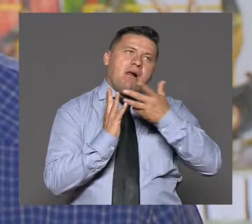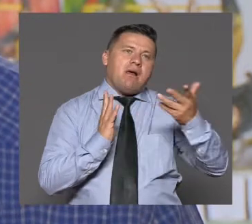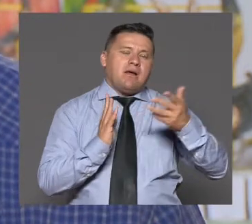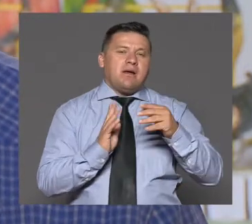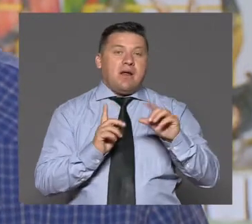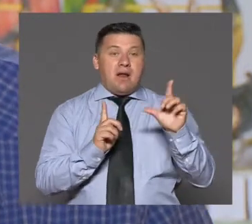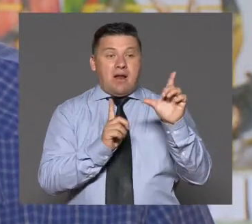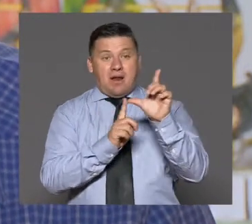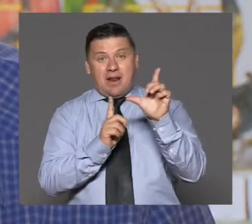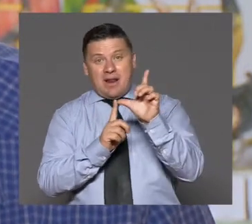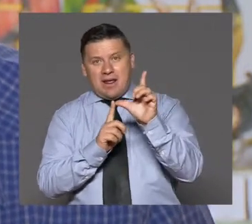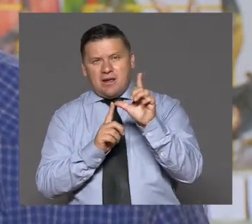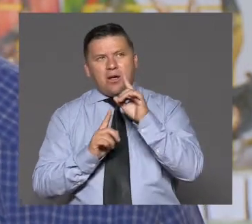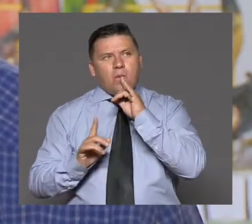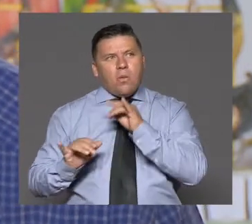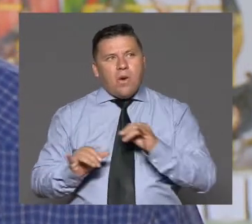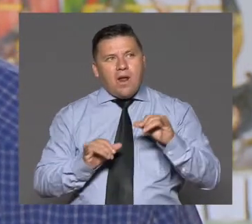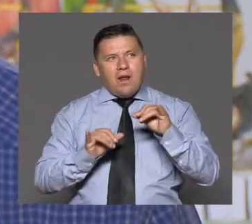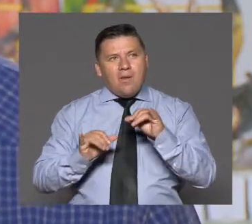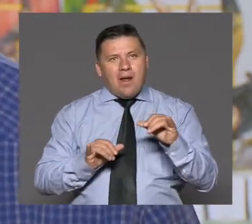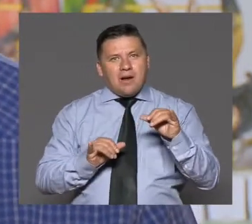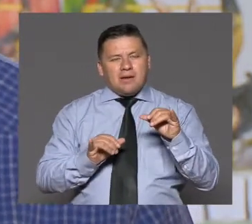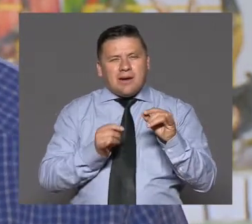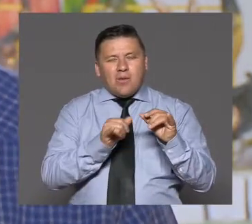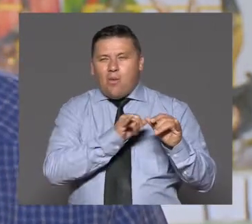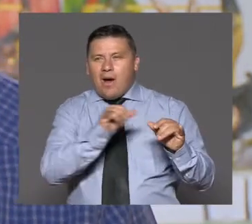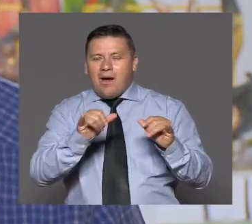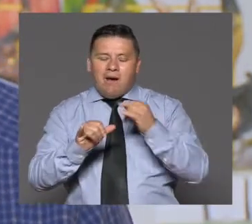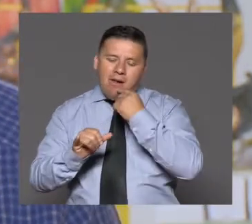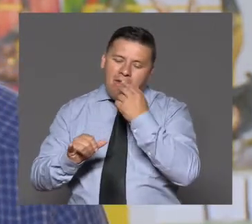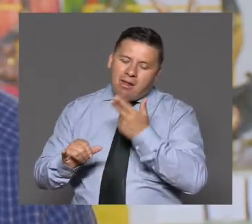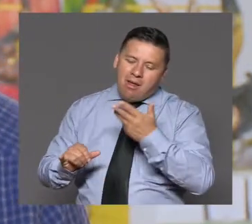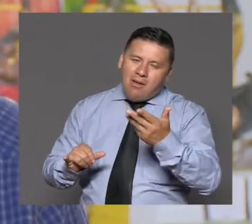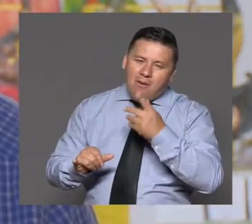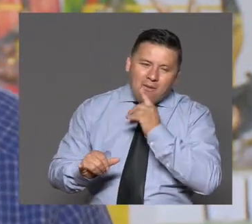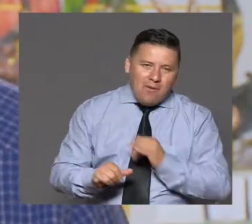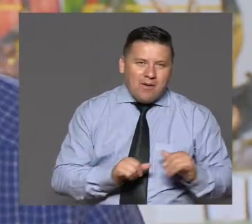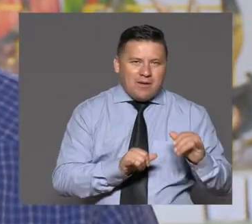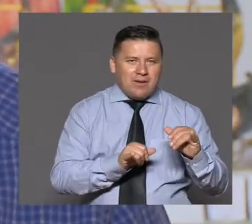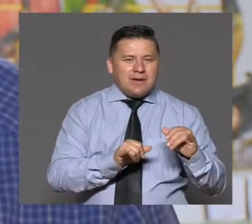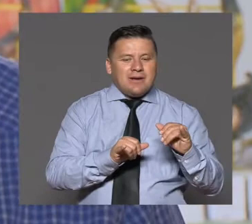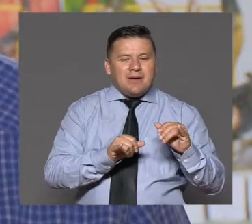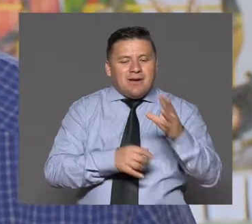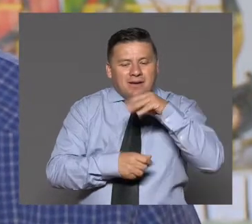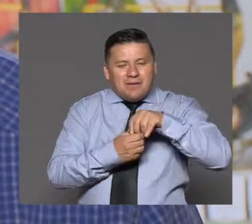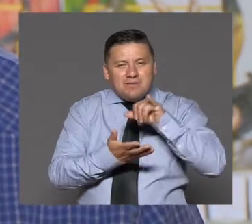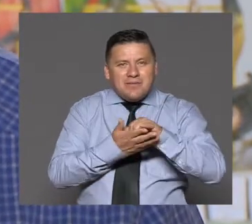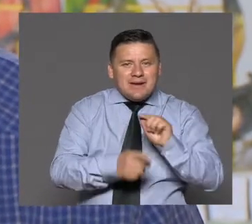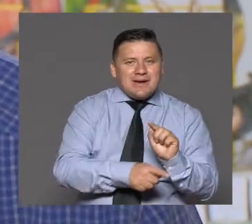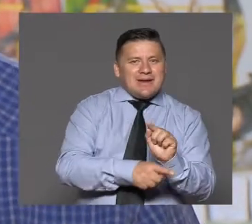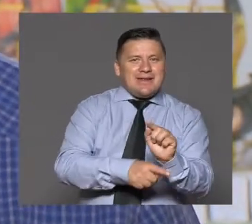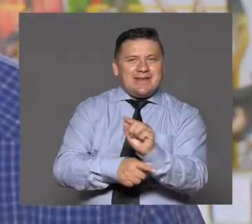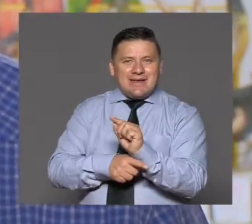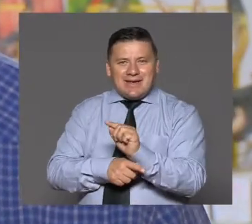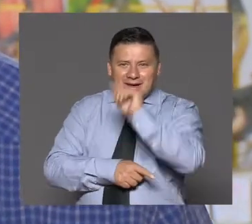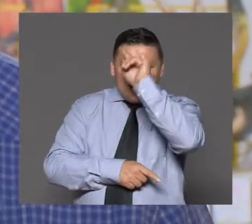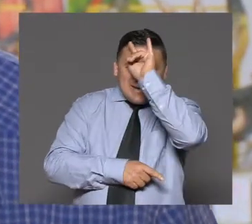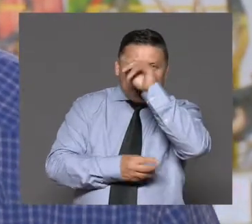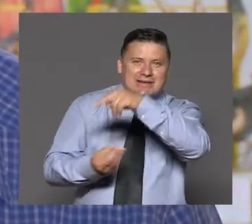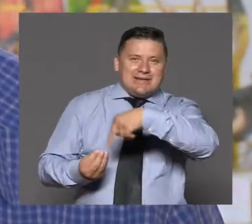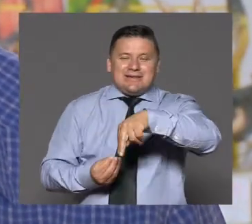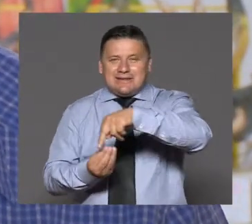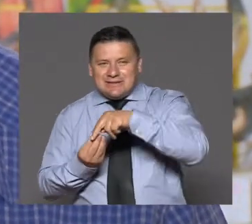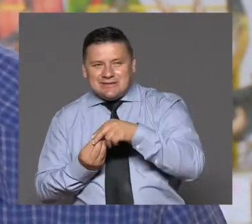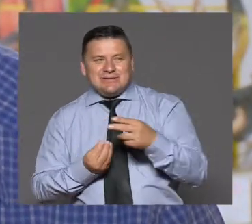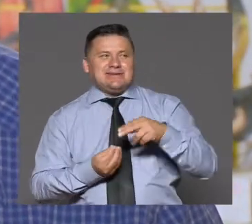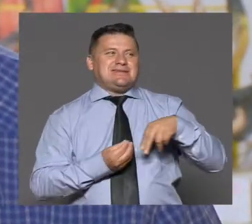La letra tiene que rimar en sus estrofas, donde se critica la situación de Río Sucio,